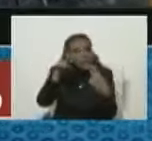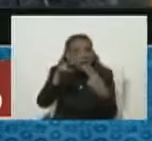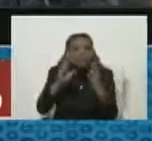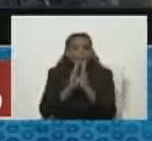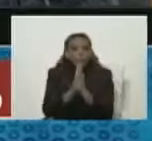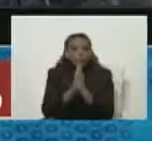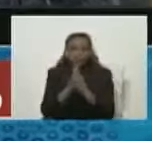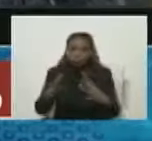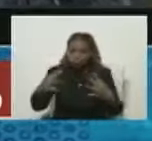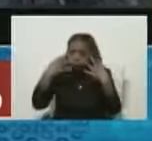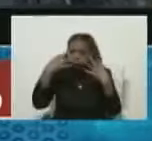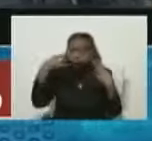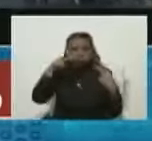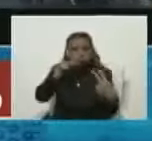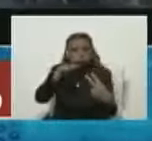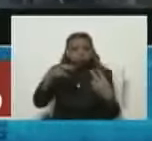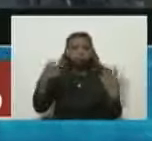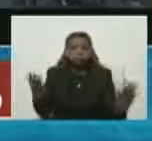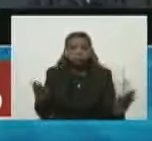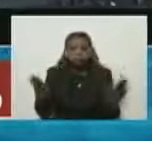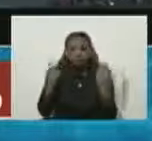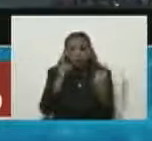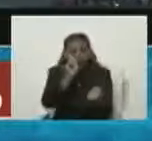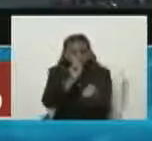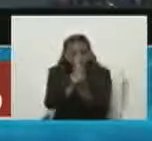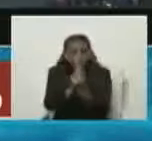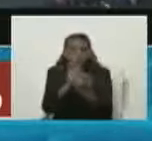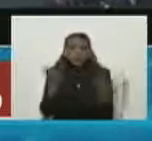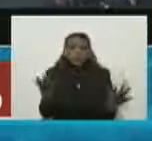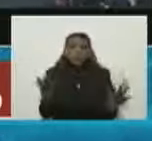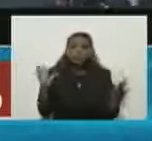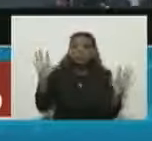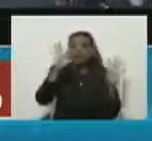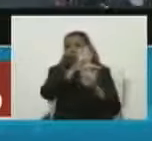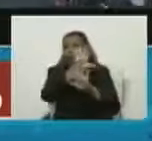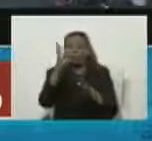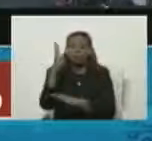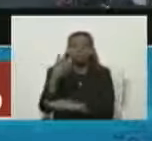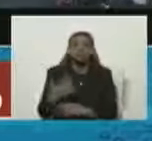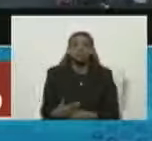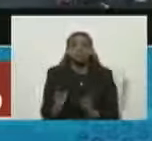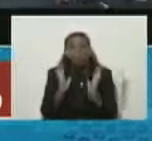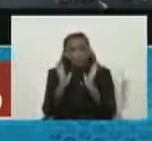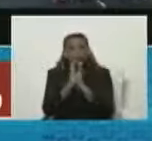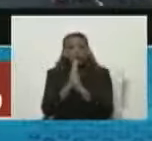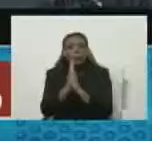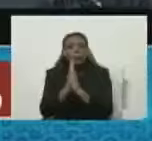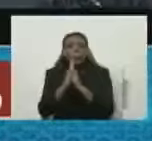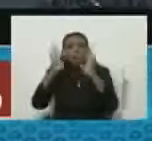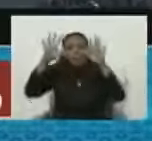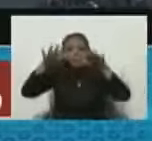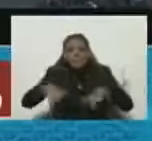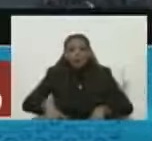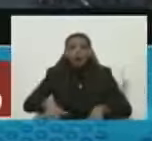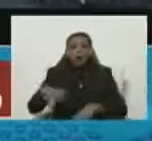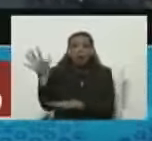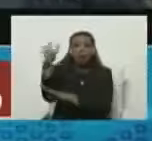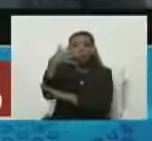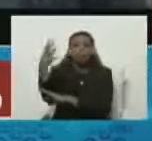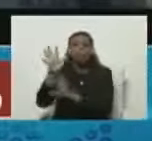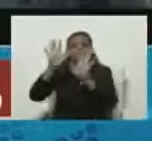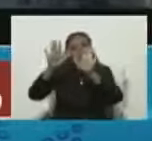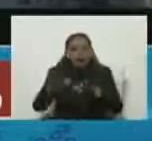Vine para que nos vieran, cara a cara nos viéramos. Estoy de acuerdo. Bajen las